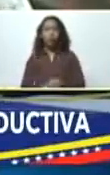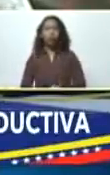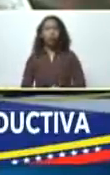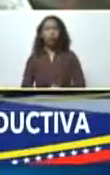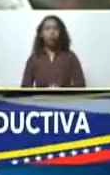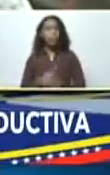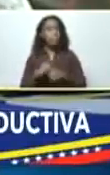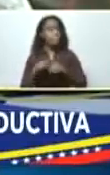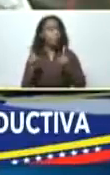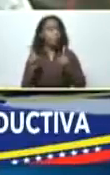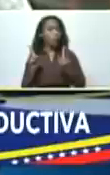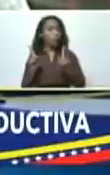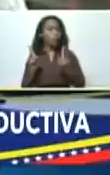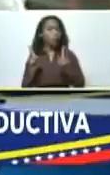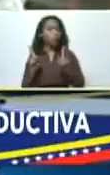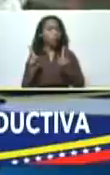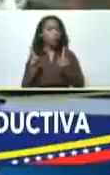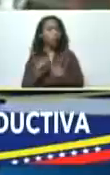pero